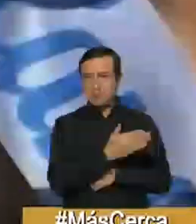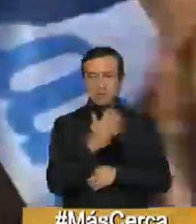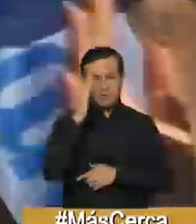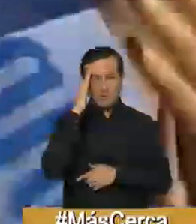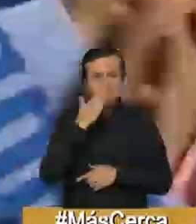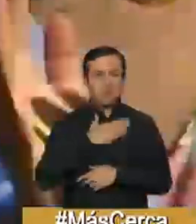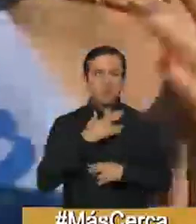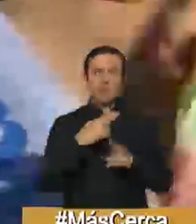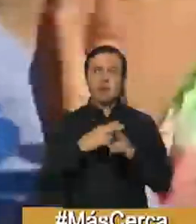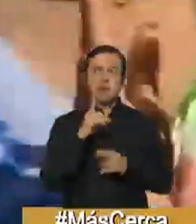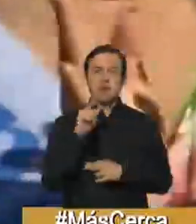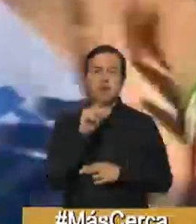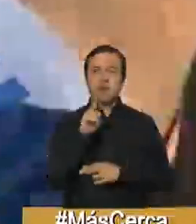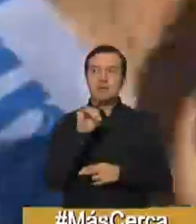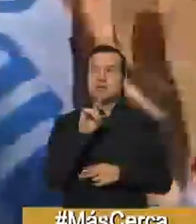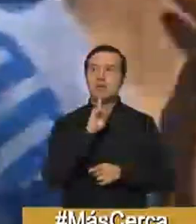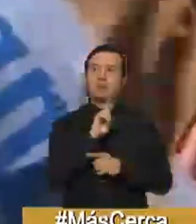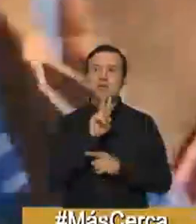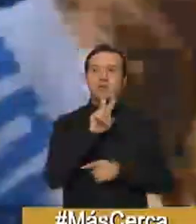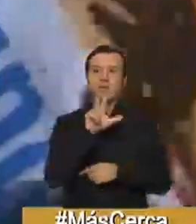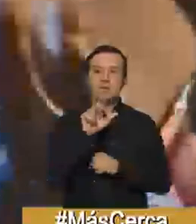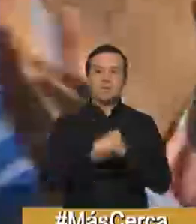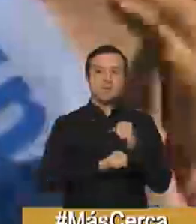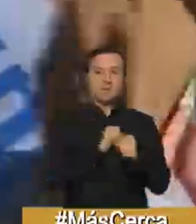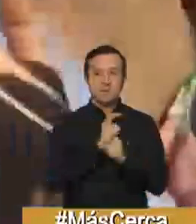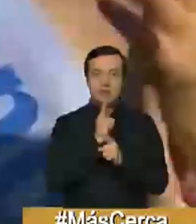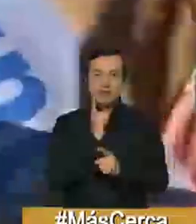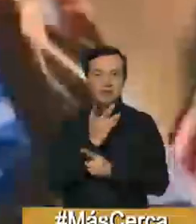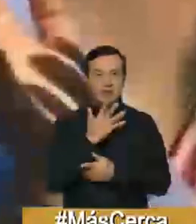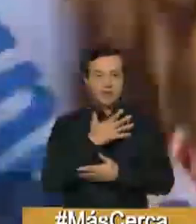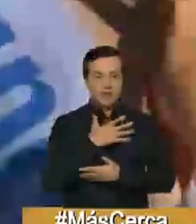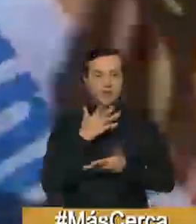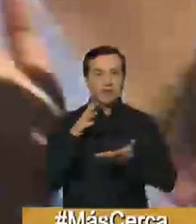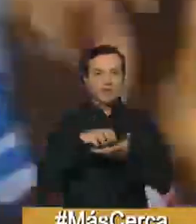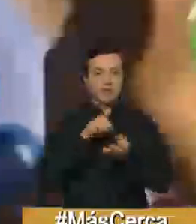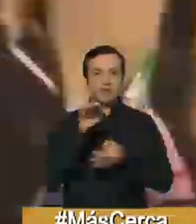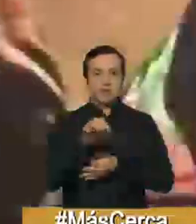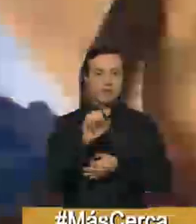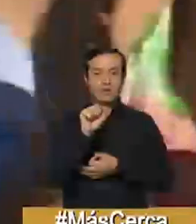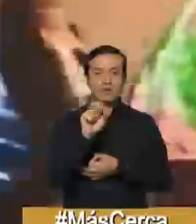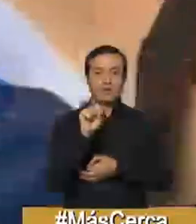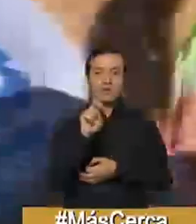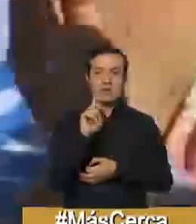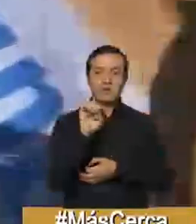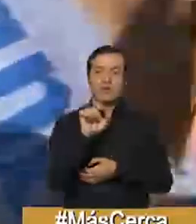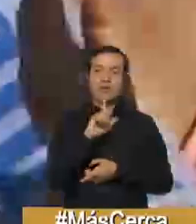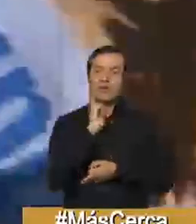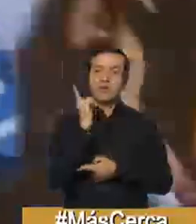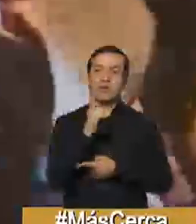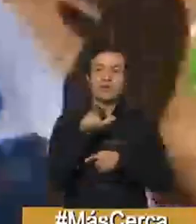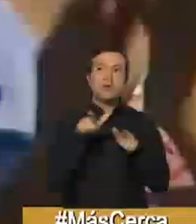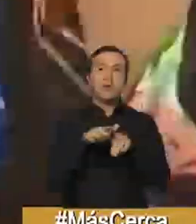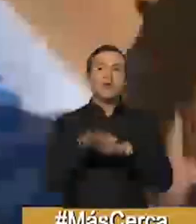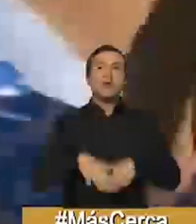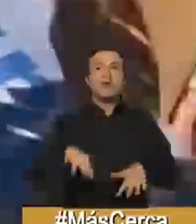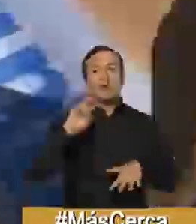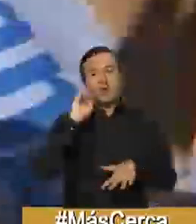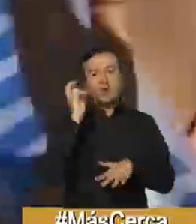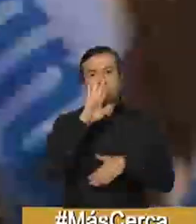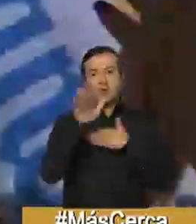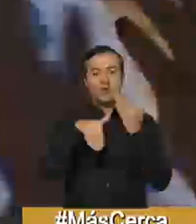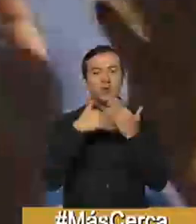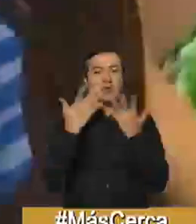Mi nombre es Denise Lamilla, tengo 23 años y soy de la parroquia de San Rafael. Bueno, un lugar turístico, creo que